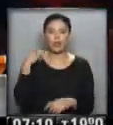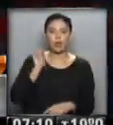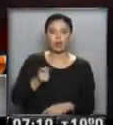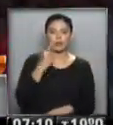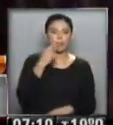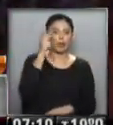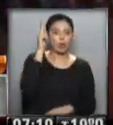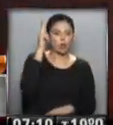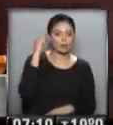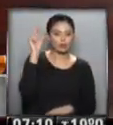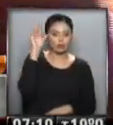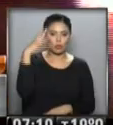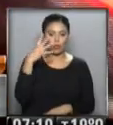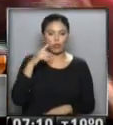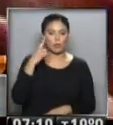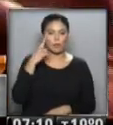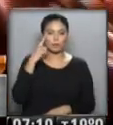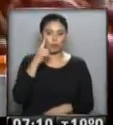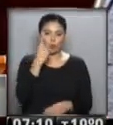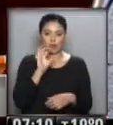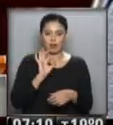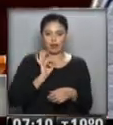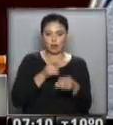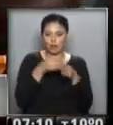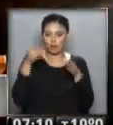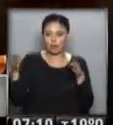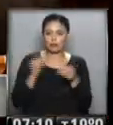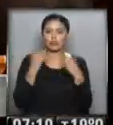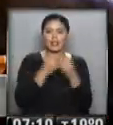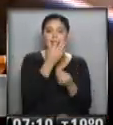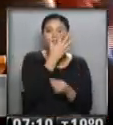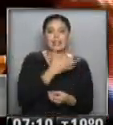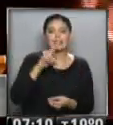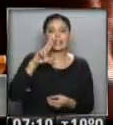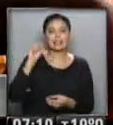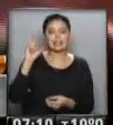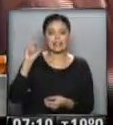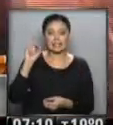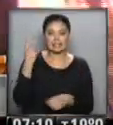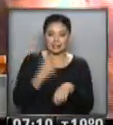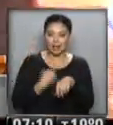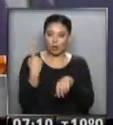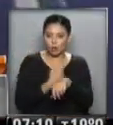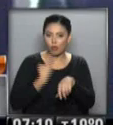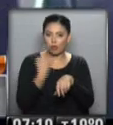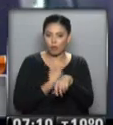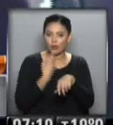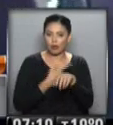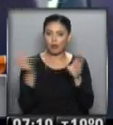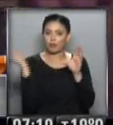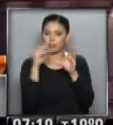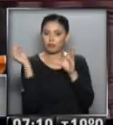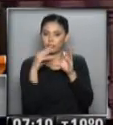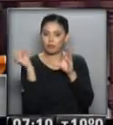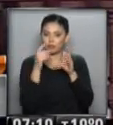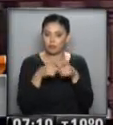1984 y 1985 concentra 530 horas que fueron digitalizadas por la cámara nacional de apelaciones en lo